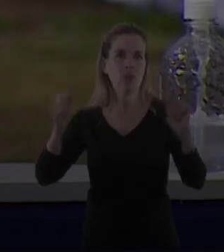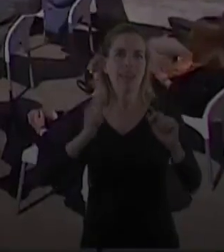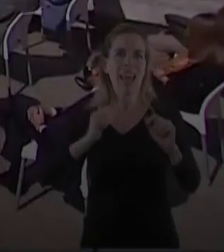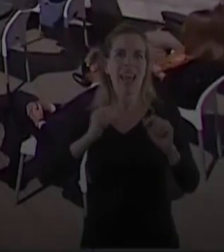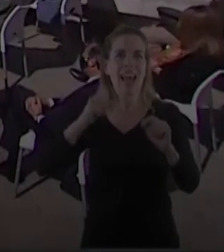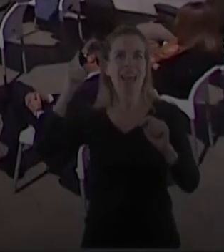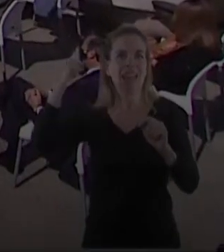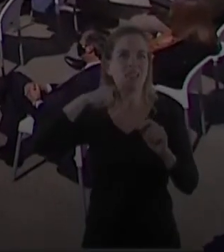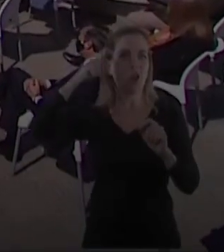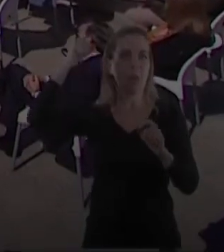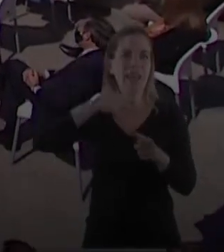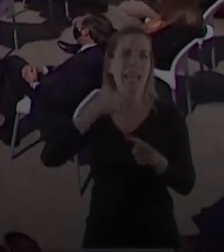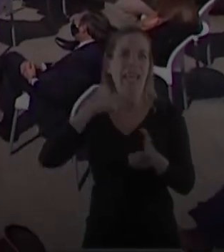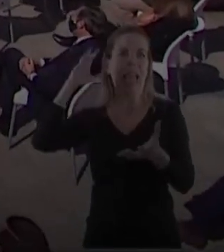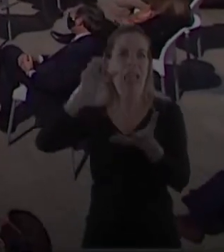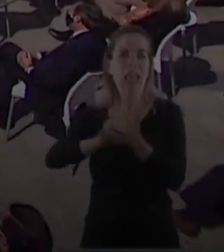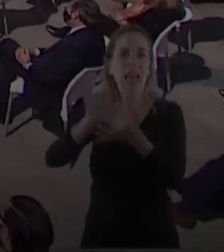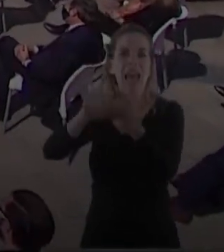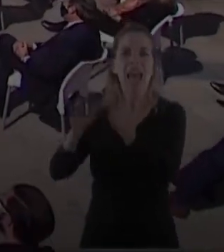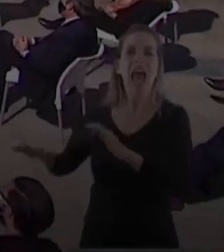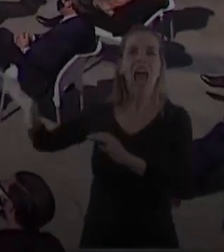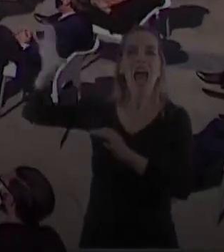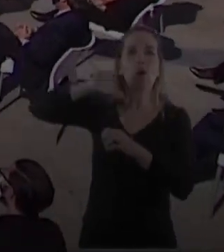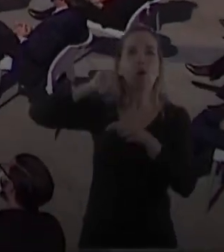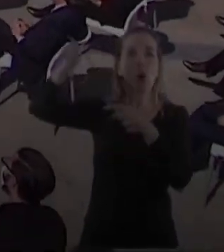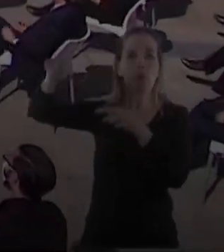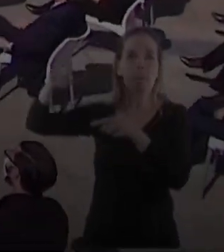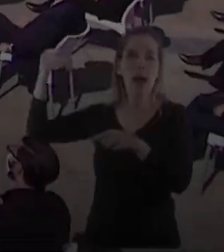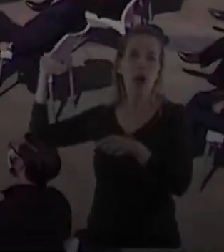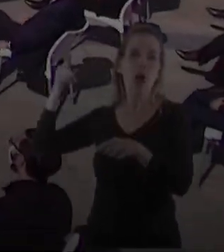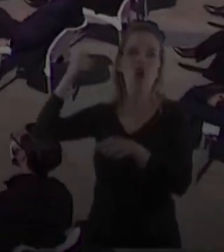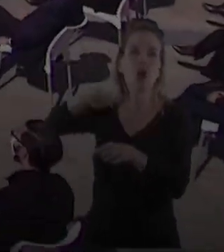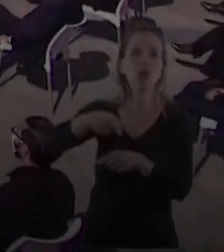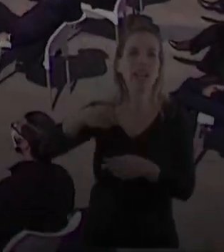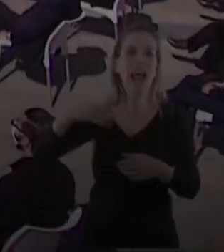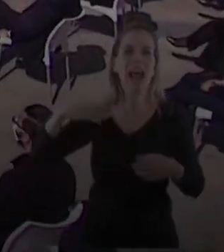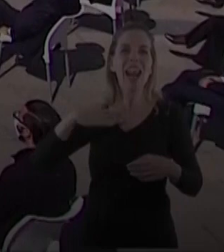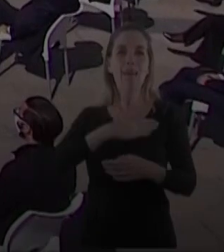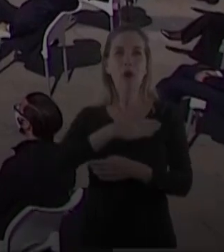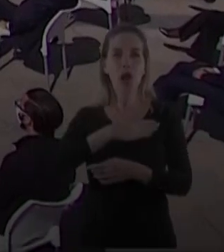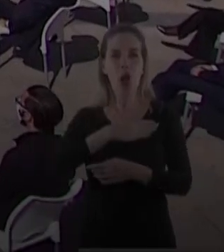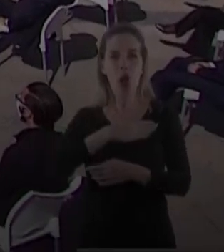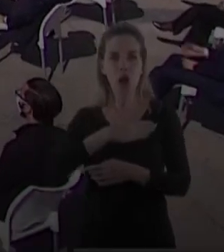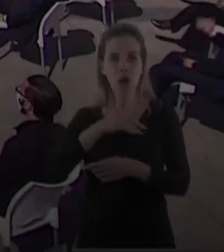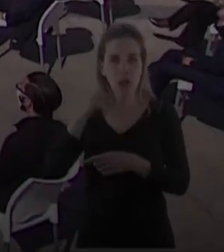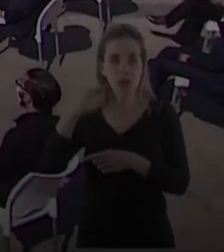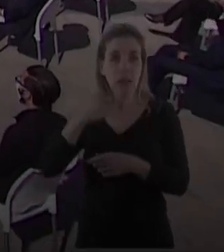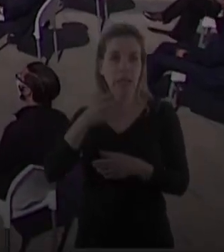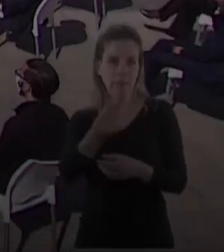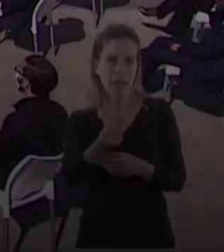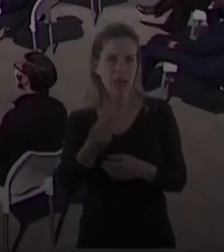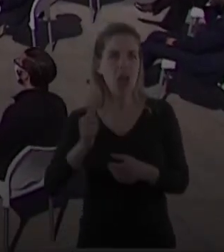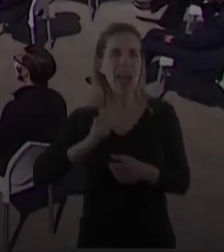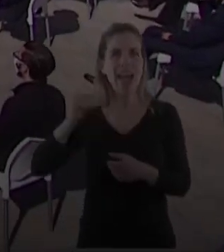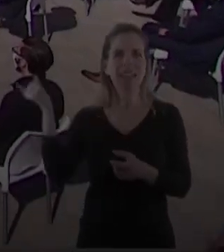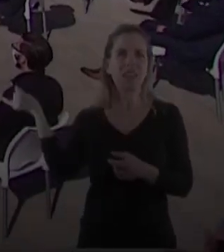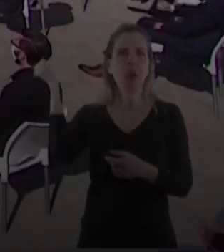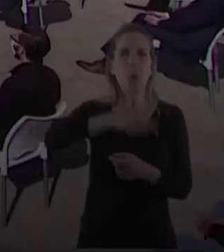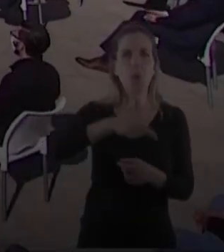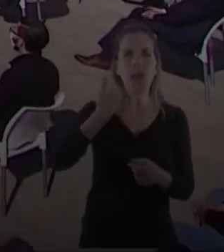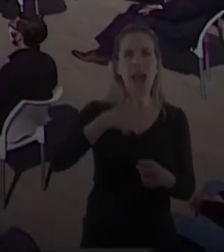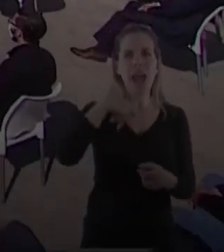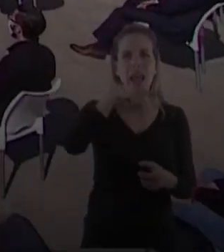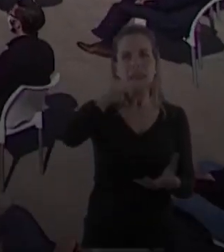que acababa de vencer en Europa al ejército de Napoleón pudiera volver a apropiarse de nuestras